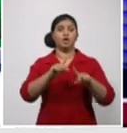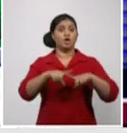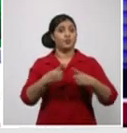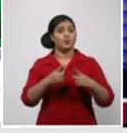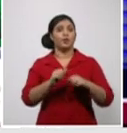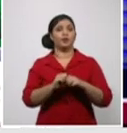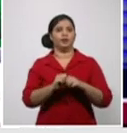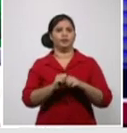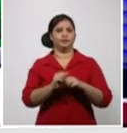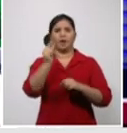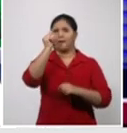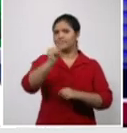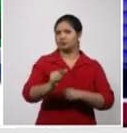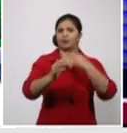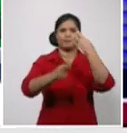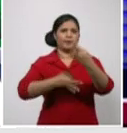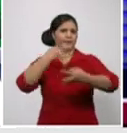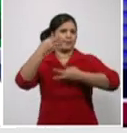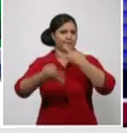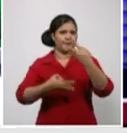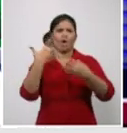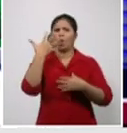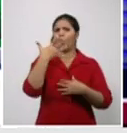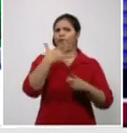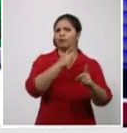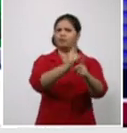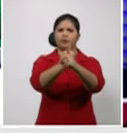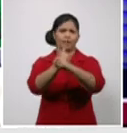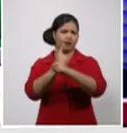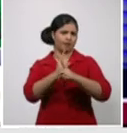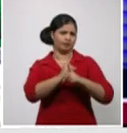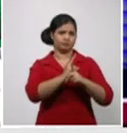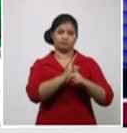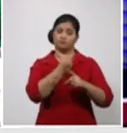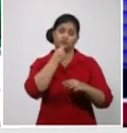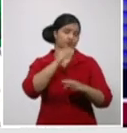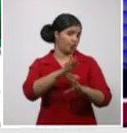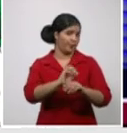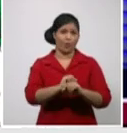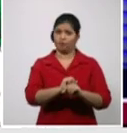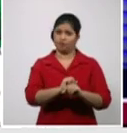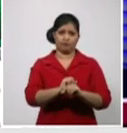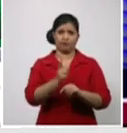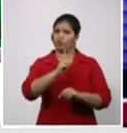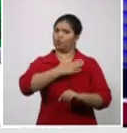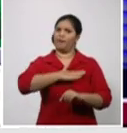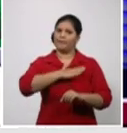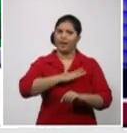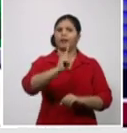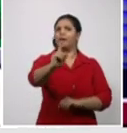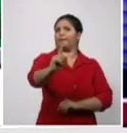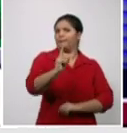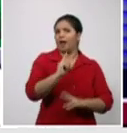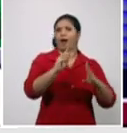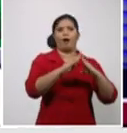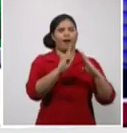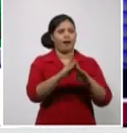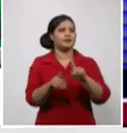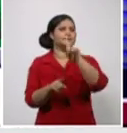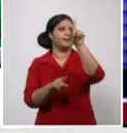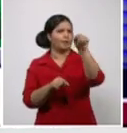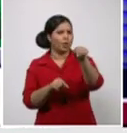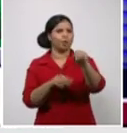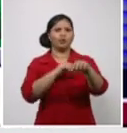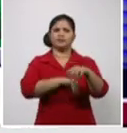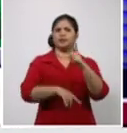sus contactos, pero puede que se quede alguno, pues inmediatamente decirle la relación que hemos tenido con una persona que ya se confirmó,